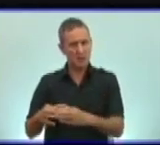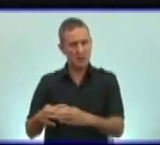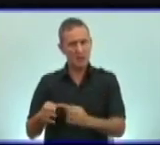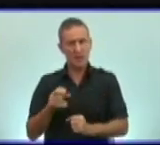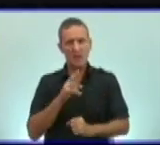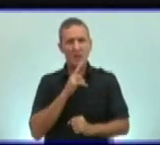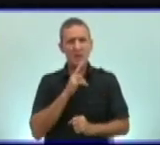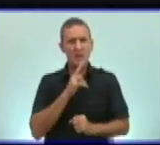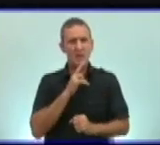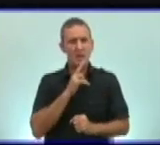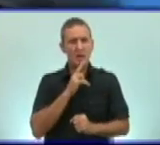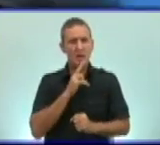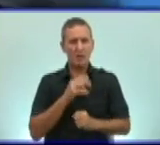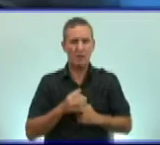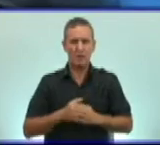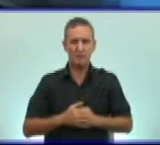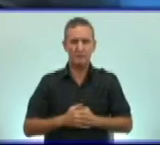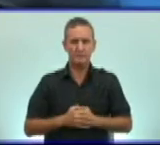destilada.